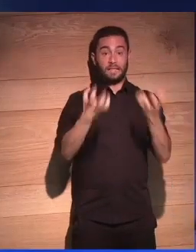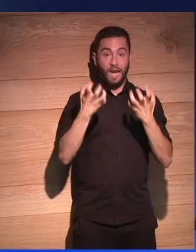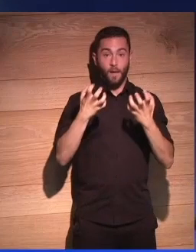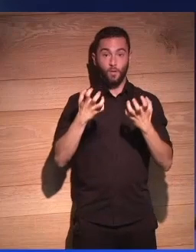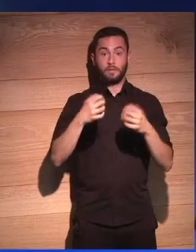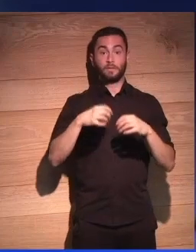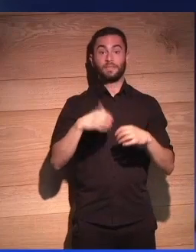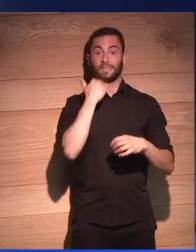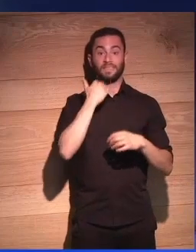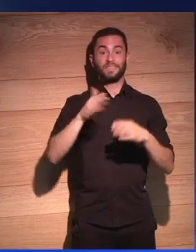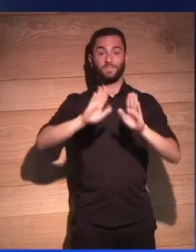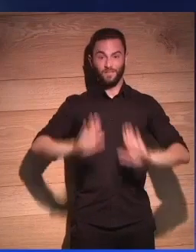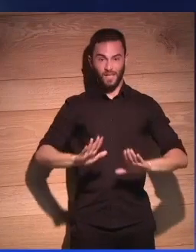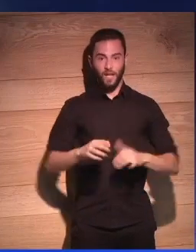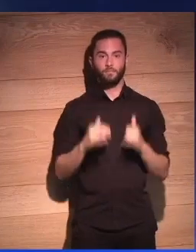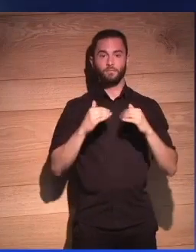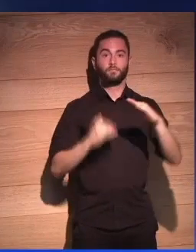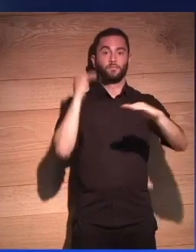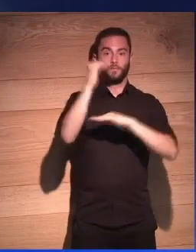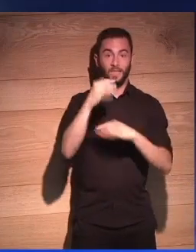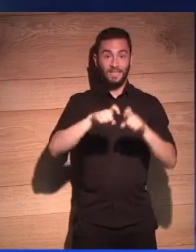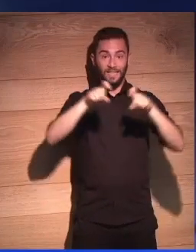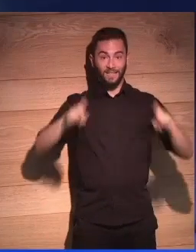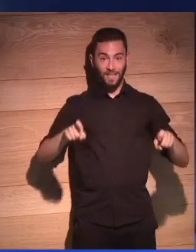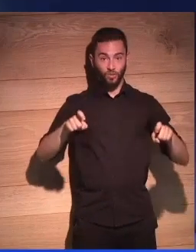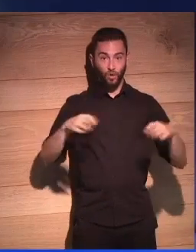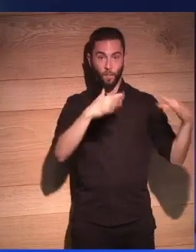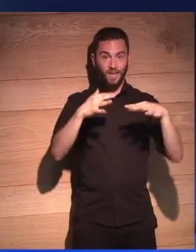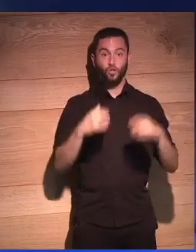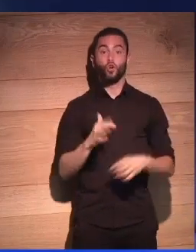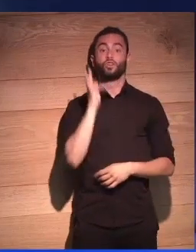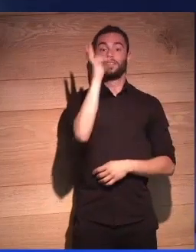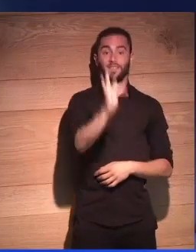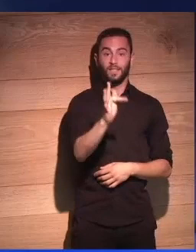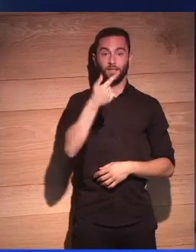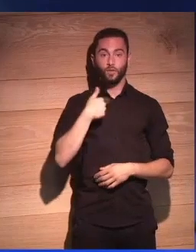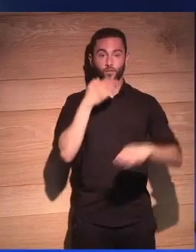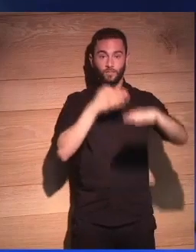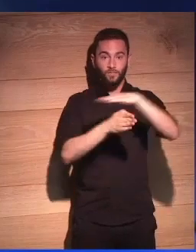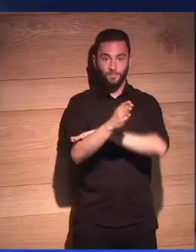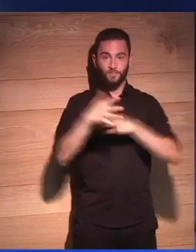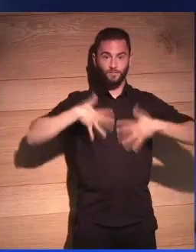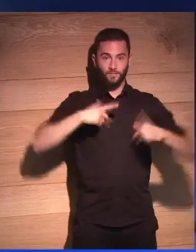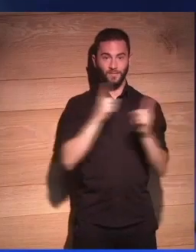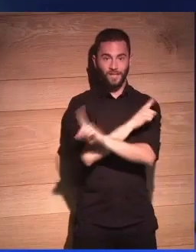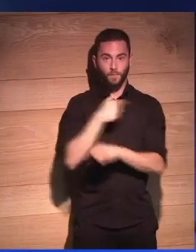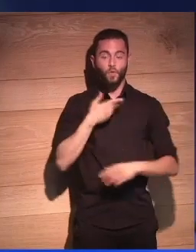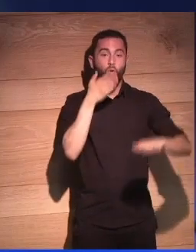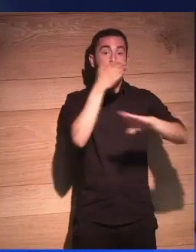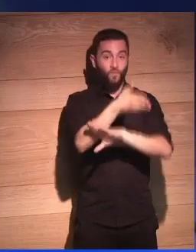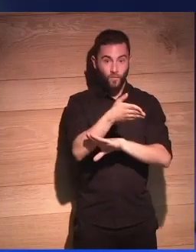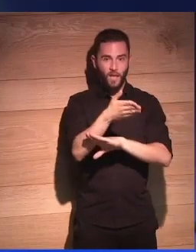en el momento de descanso, ¿no? Antes del próximo partido, me metí fui a descansar un poquito en el vestuario y me tropecé